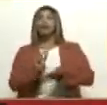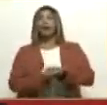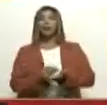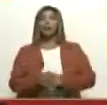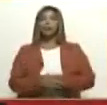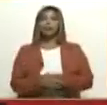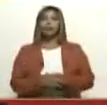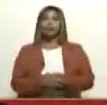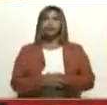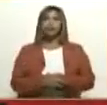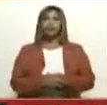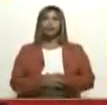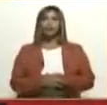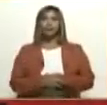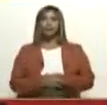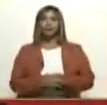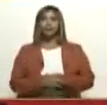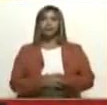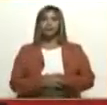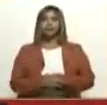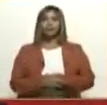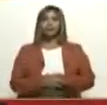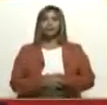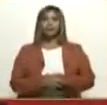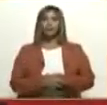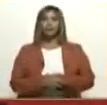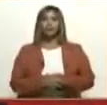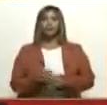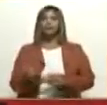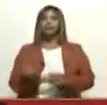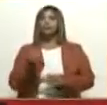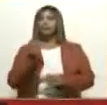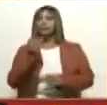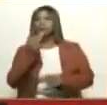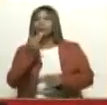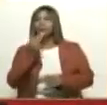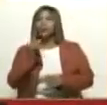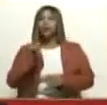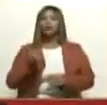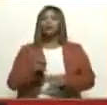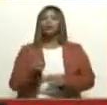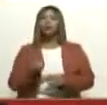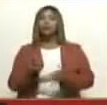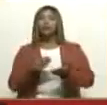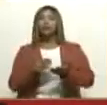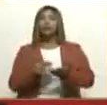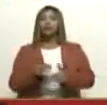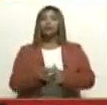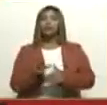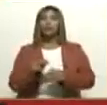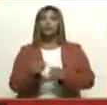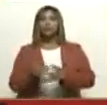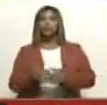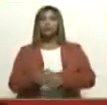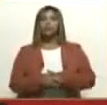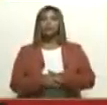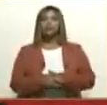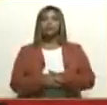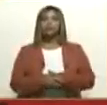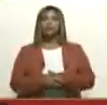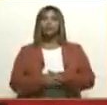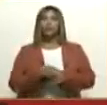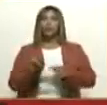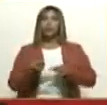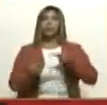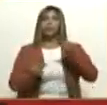caso emblemático de cuando Huele a Azufre, que sacó el libro de Noam Chomsky, lo puso de